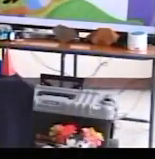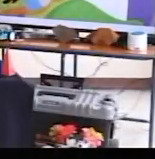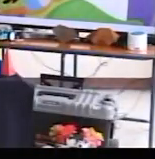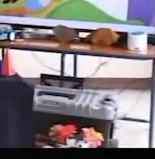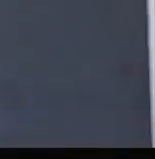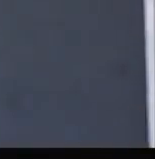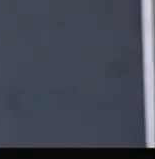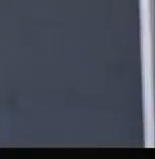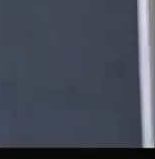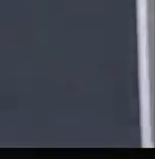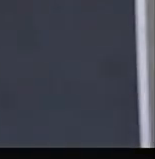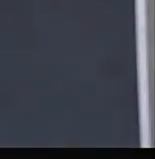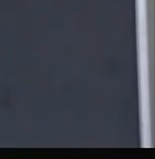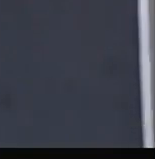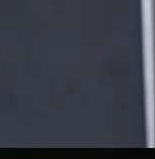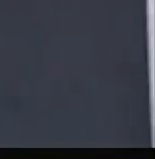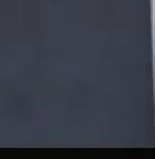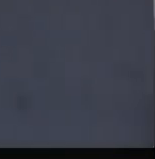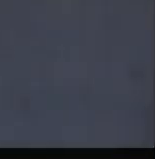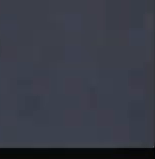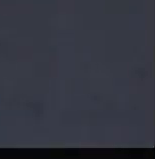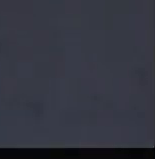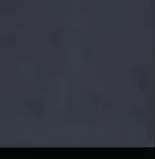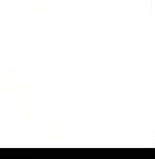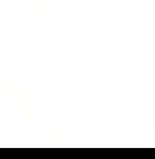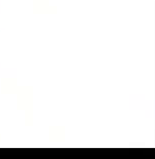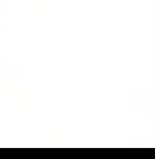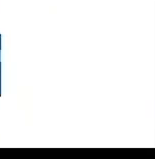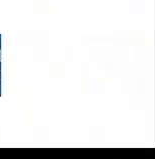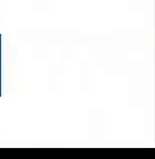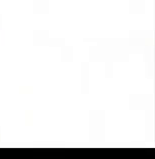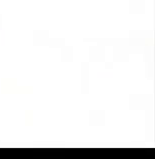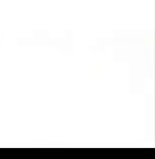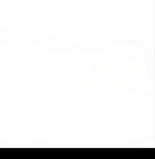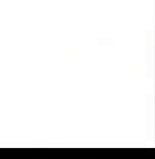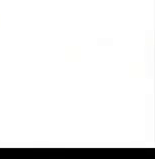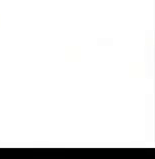Explora, crea y descubre nuevos conocimientos.